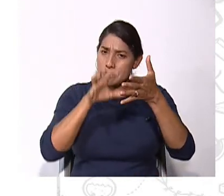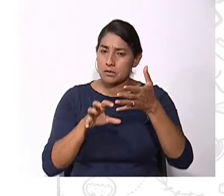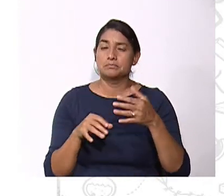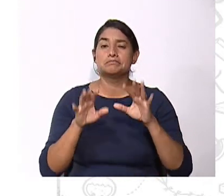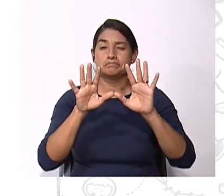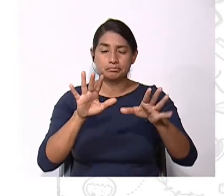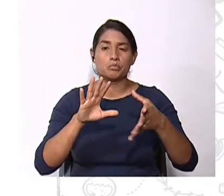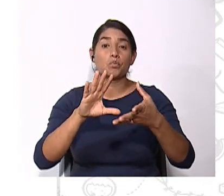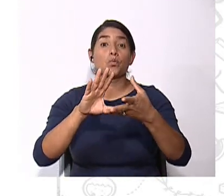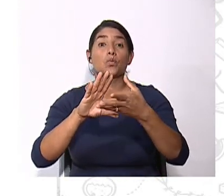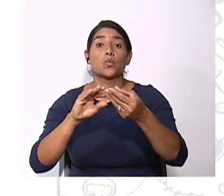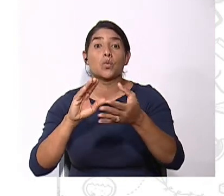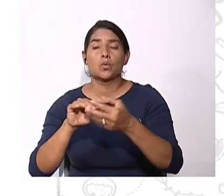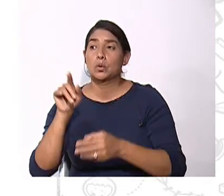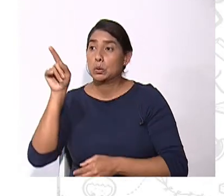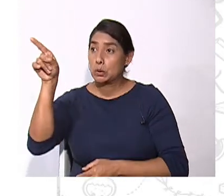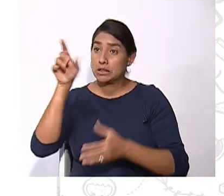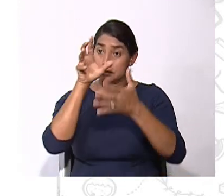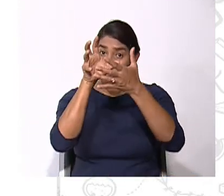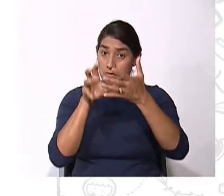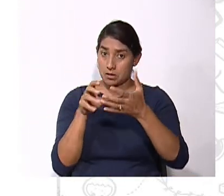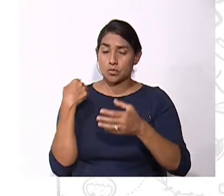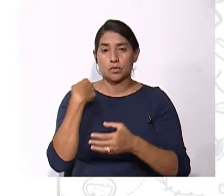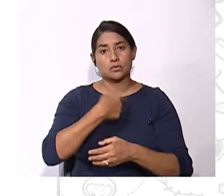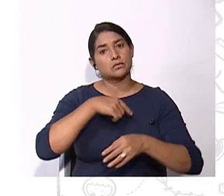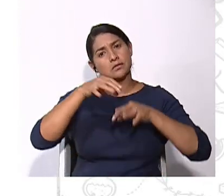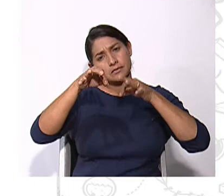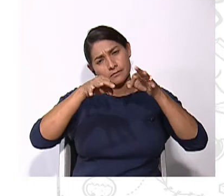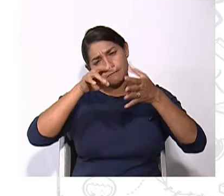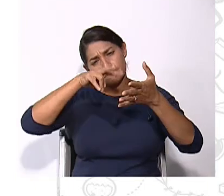contar. Ese texto que leímos